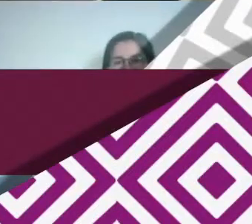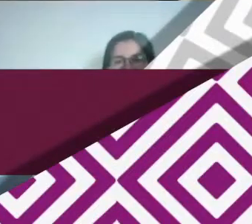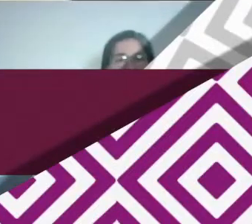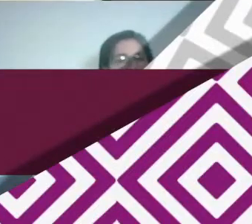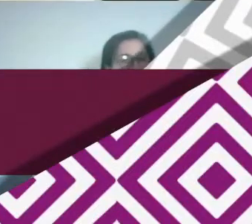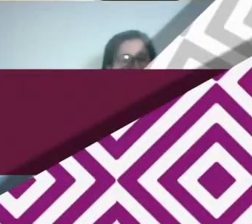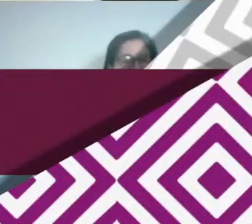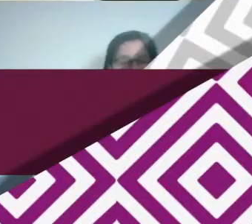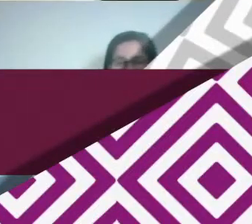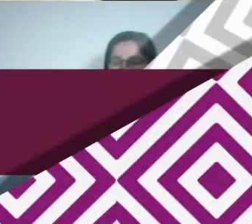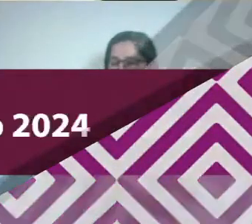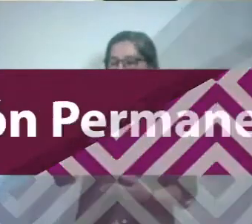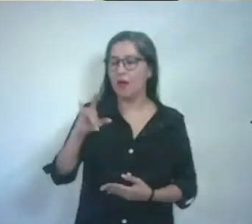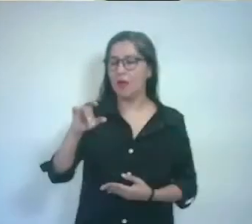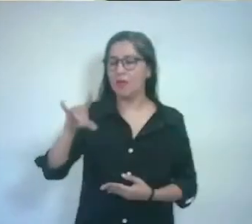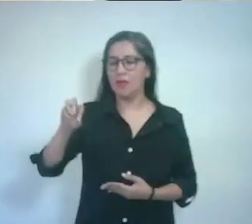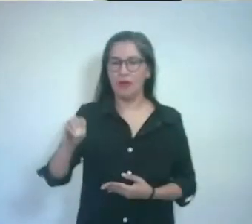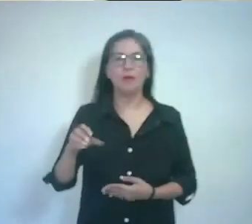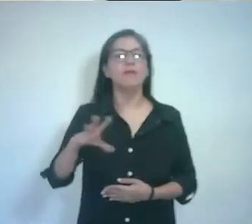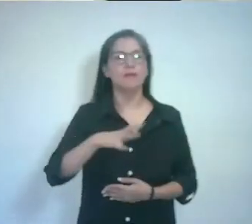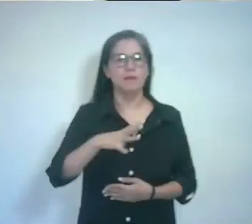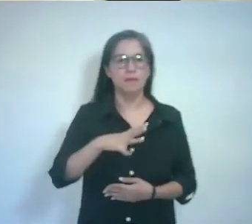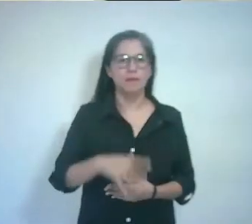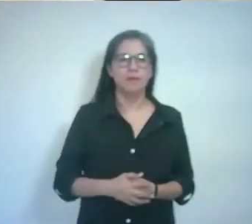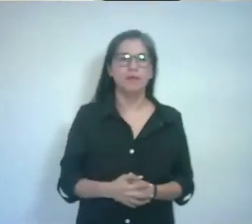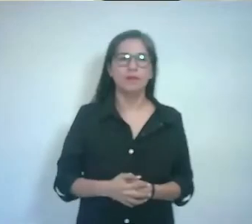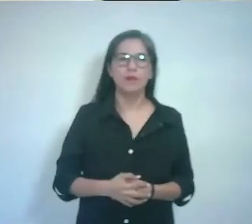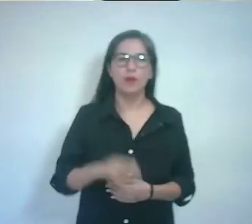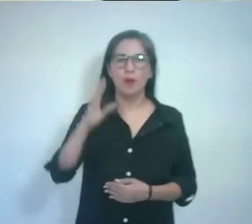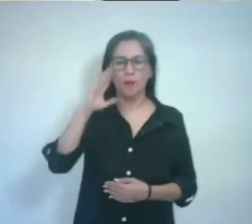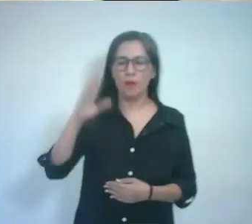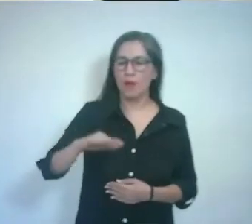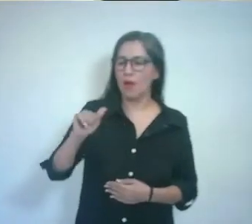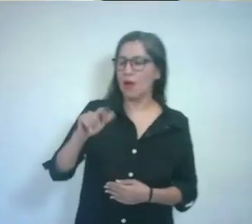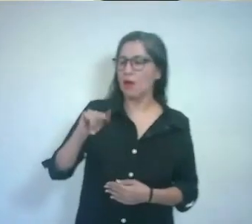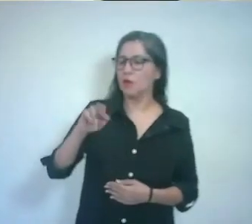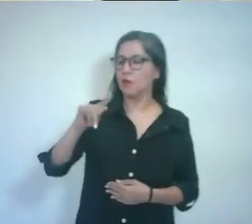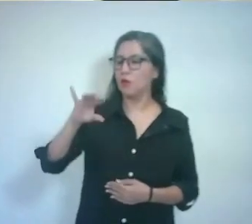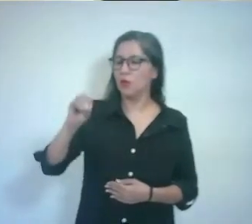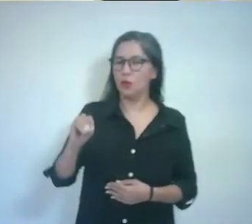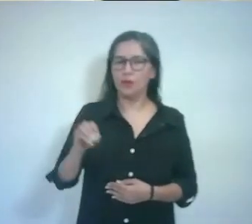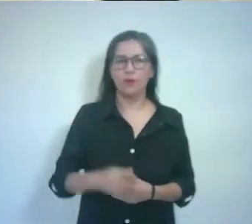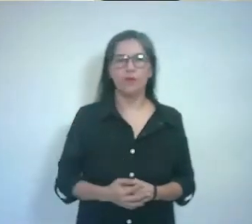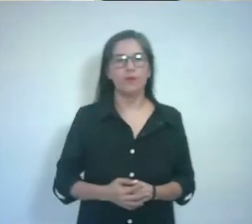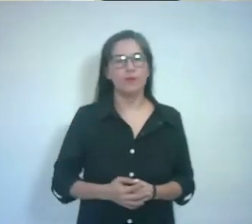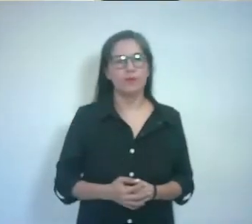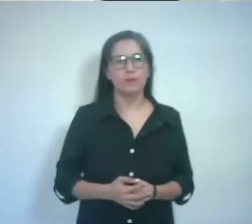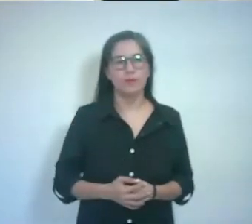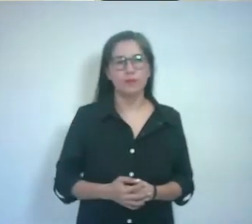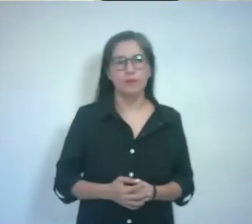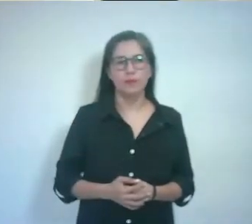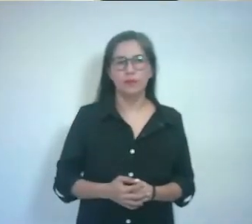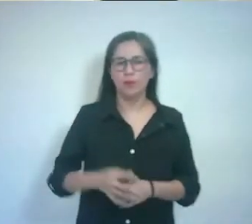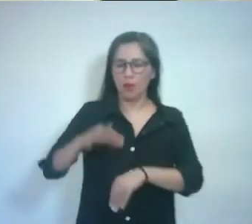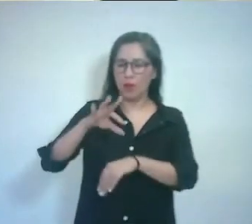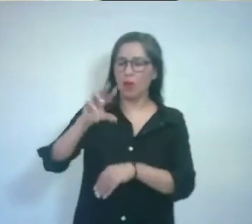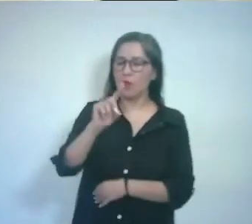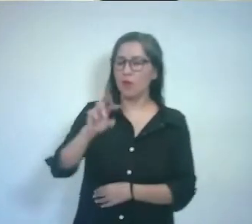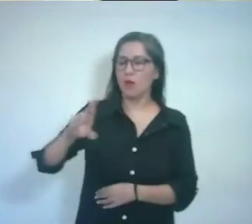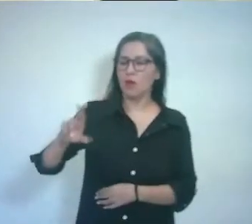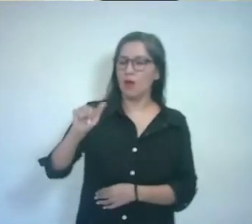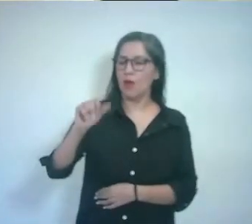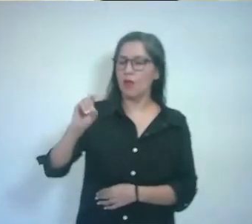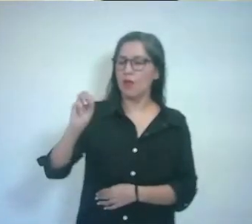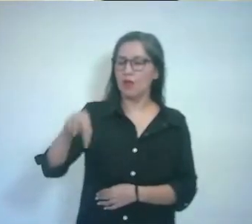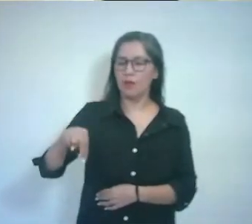Maestra Zelandia Borges Estrada. Presente. Maestro Marco Iván Vargas Cuellar. Presente. Doctor Adán Nieto